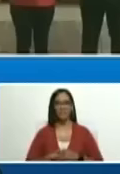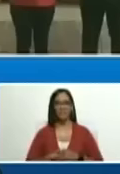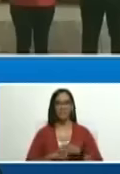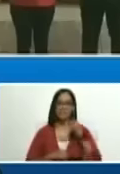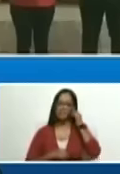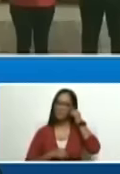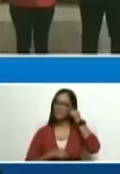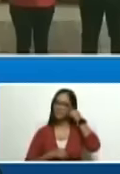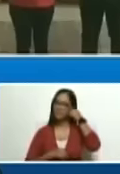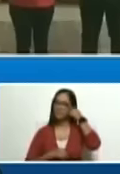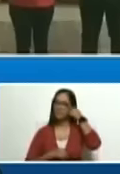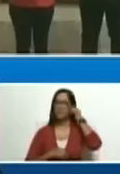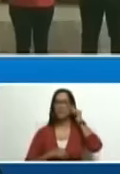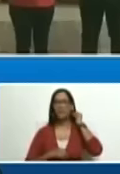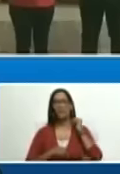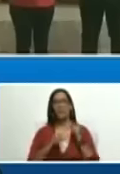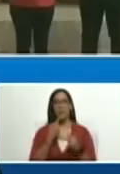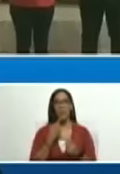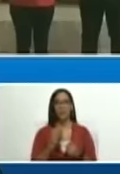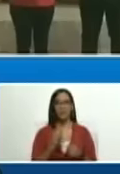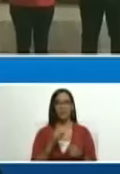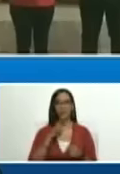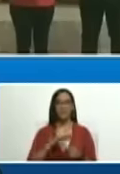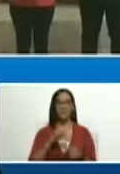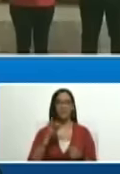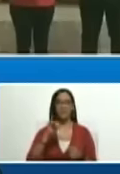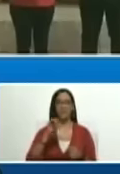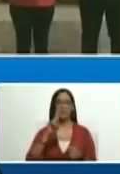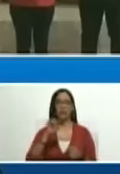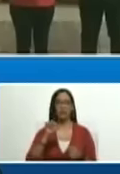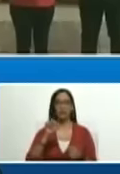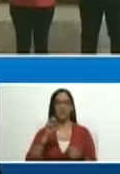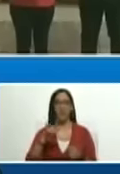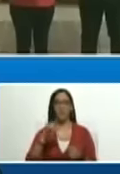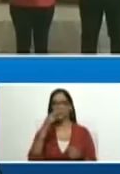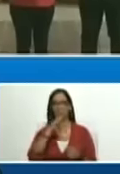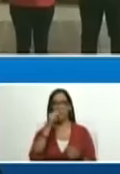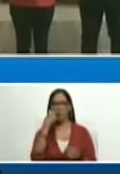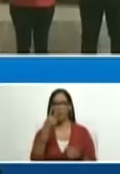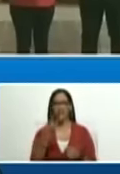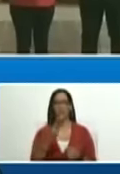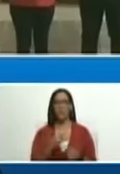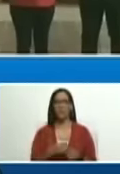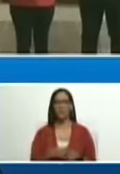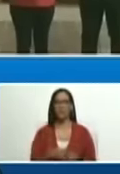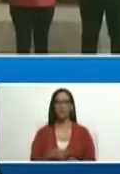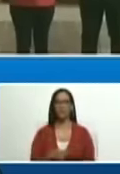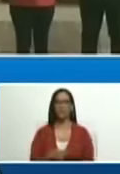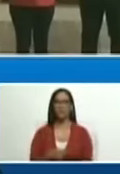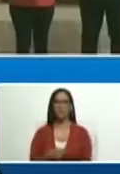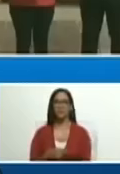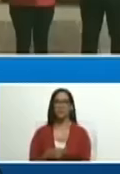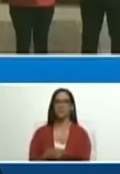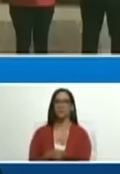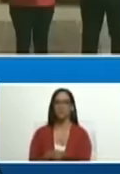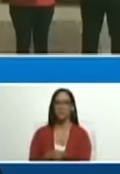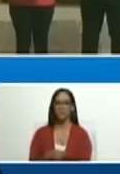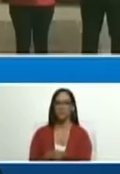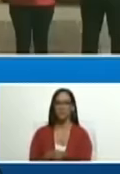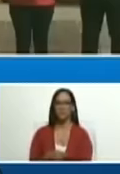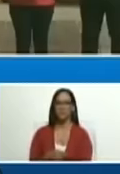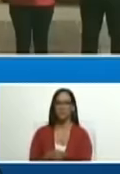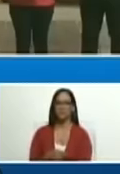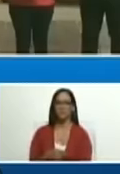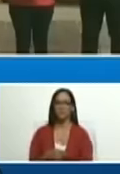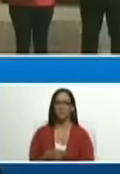Jacqueline. Me habían dicho que estaba Giuseppe Alessandrello, pero no lo veo, Jacqueline. No veo a Giuseppe, el